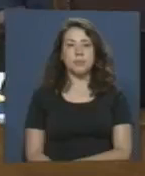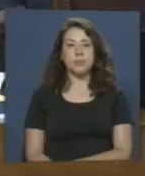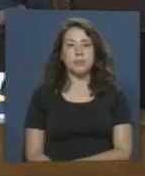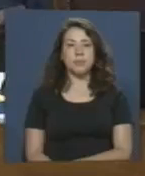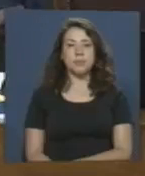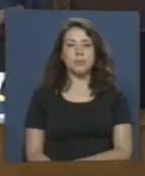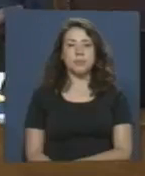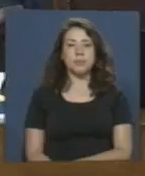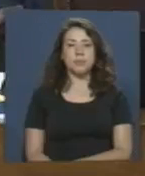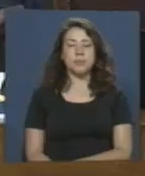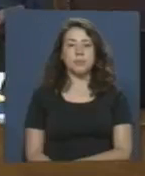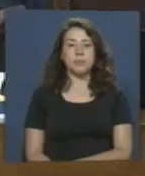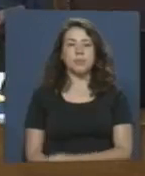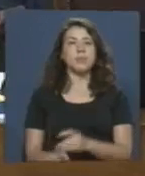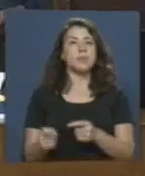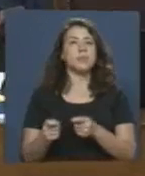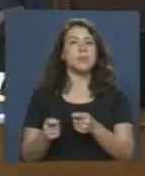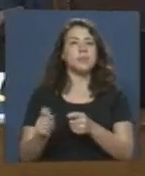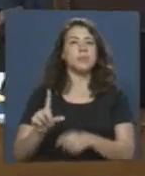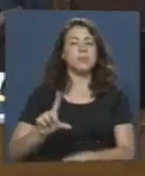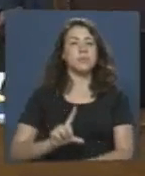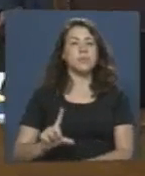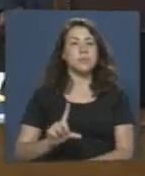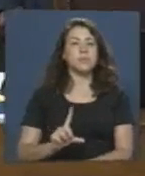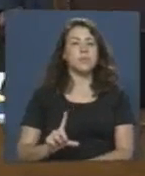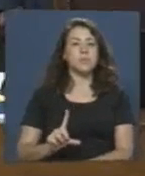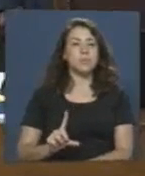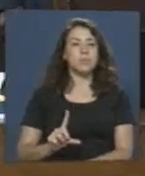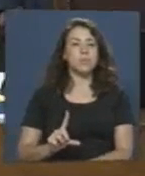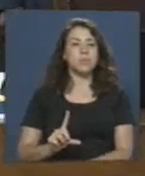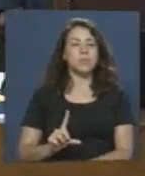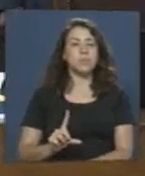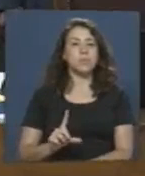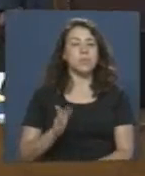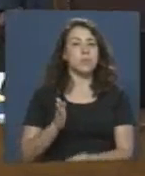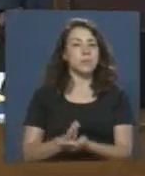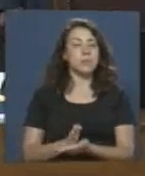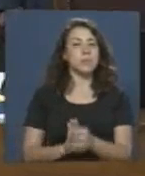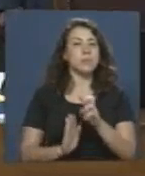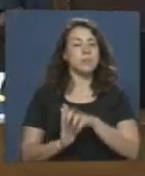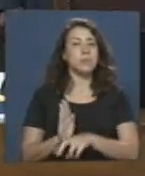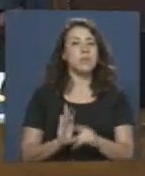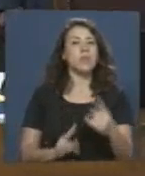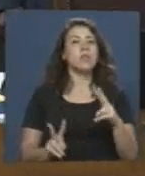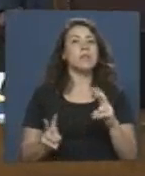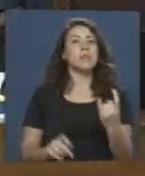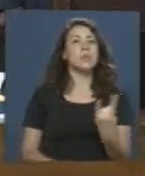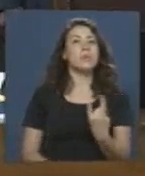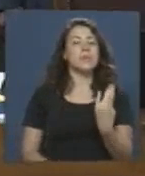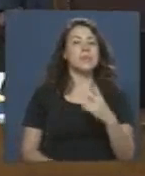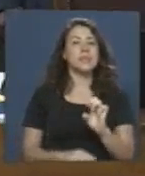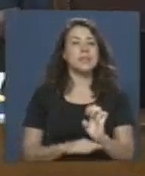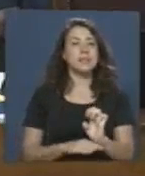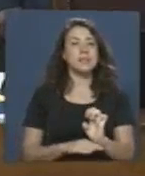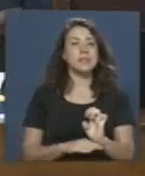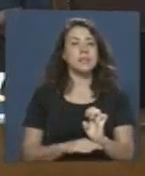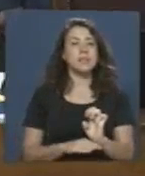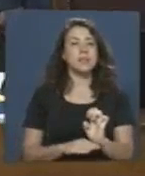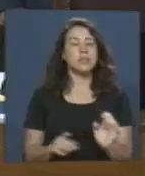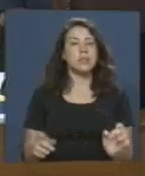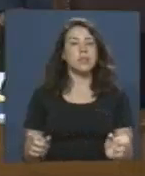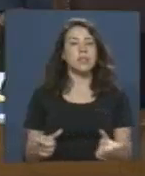Estado. Enviar el día lunes, hasta el día lunes, proyecto sobre Universidades del Estado. A la Comisión de